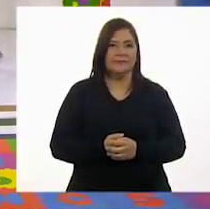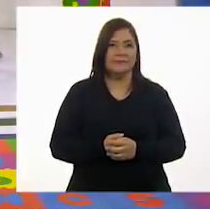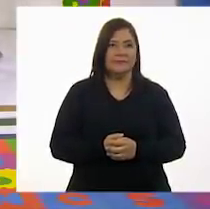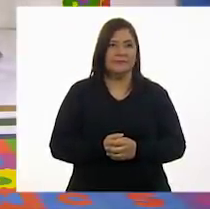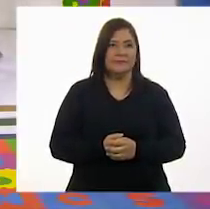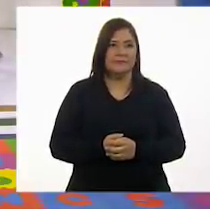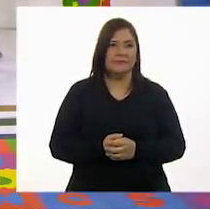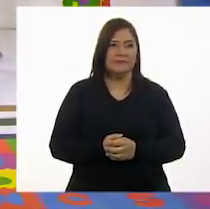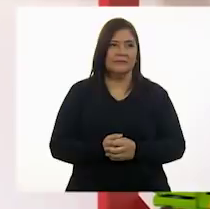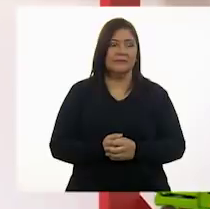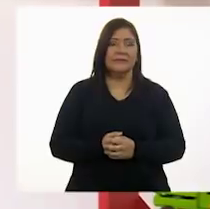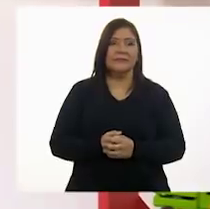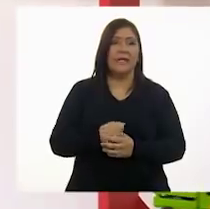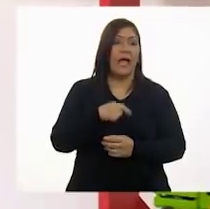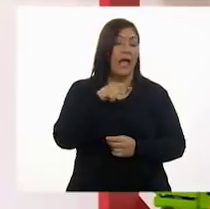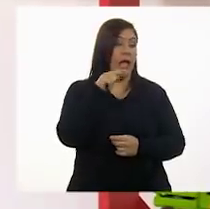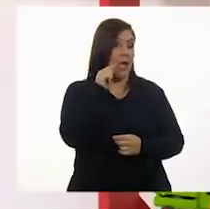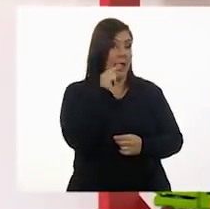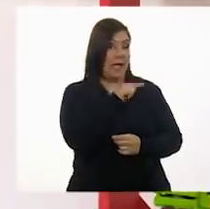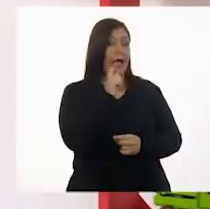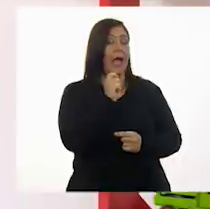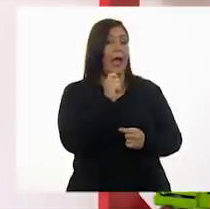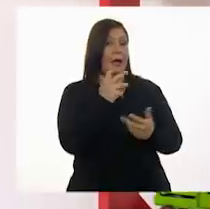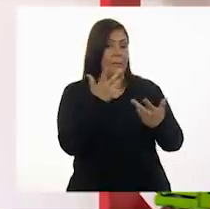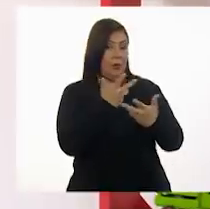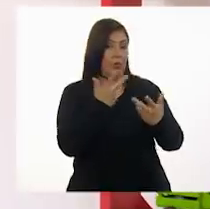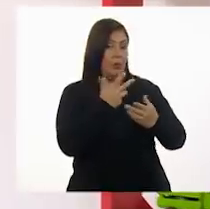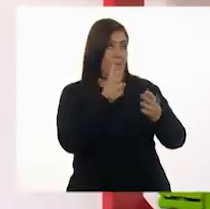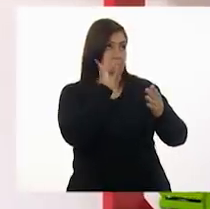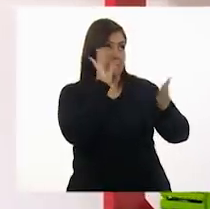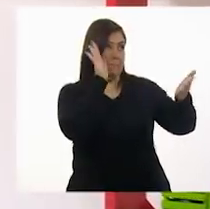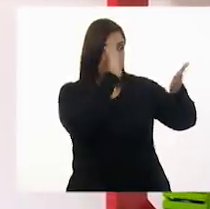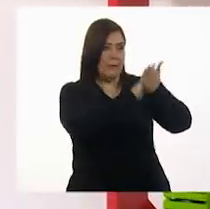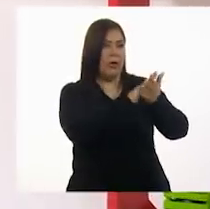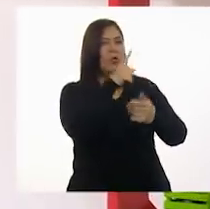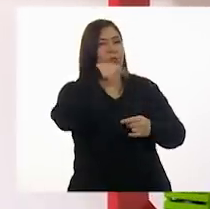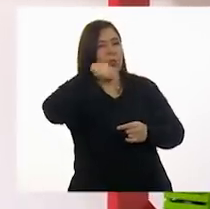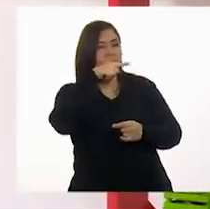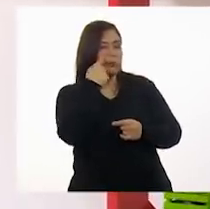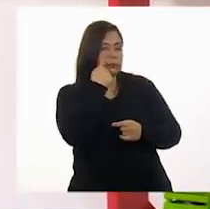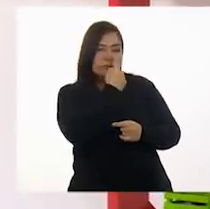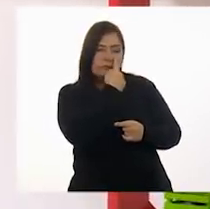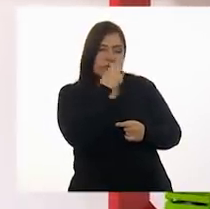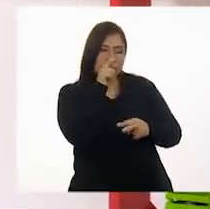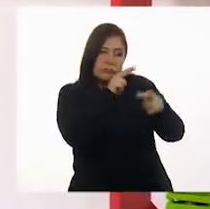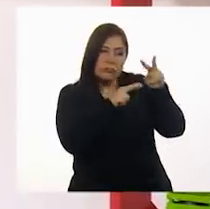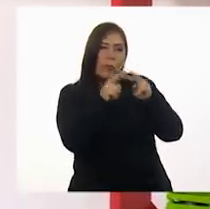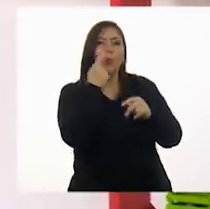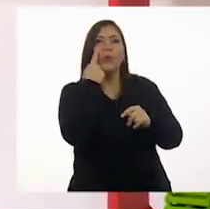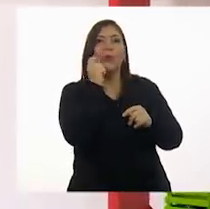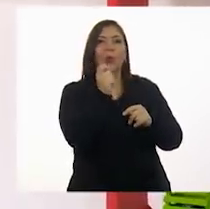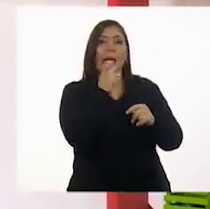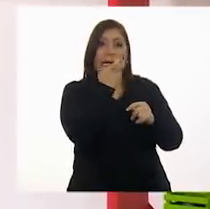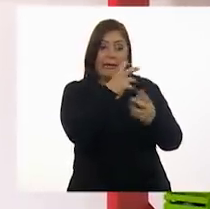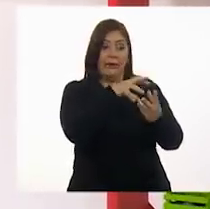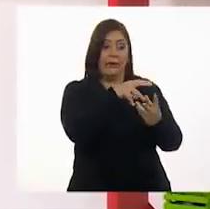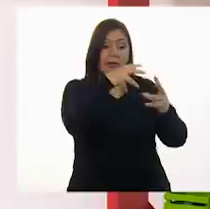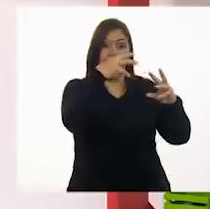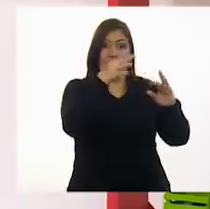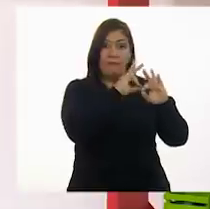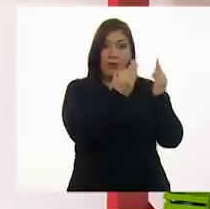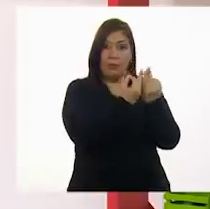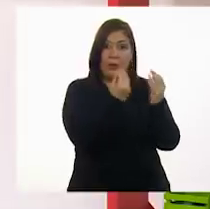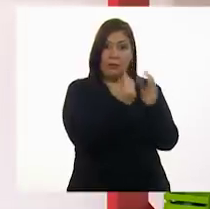Y en lo que ya lo pega, vamos a observar, niñas y niños, que este cuerpo geométrico,